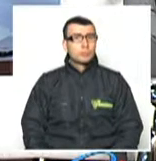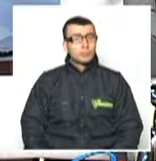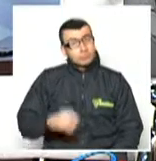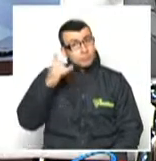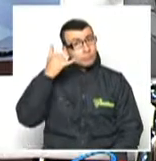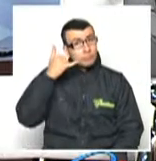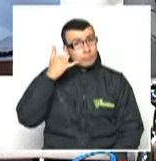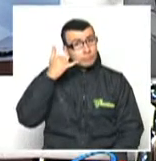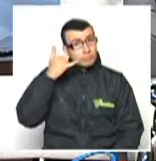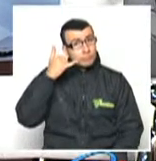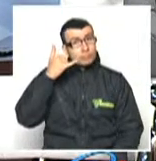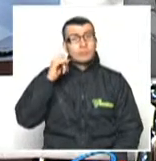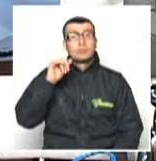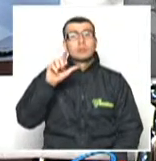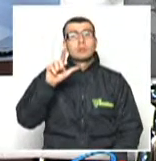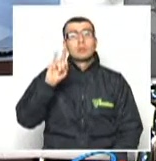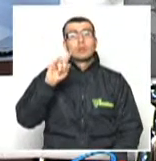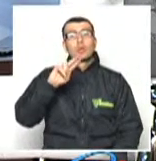Luz, adelante.